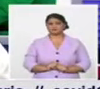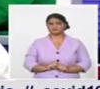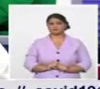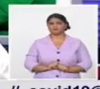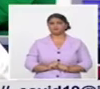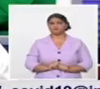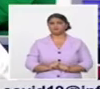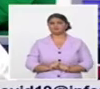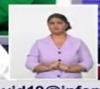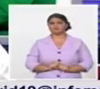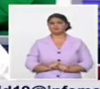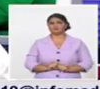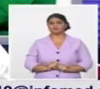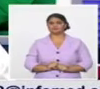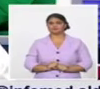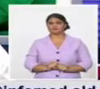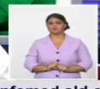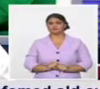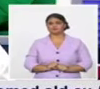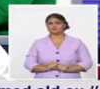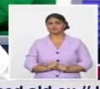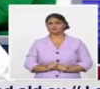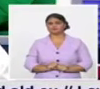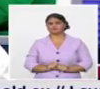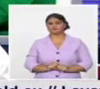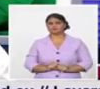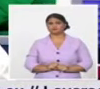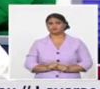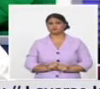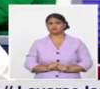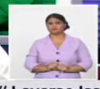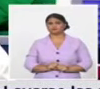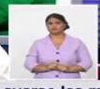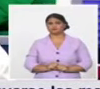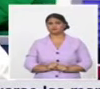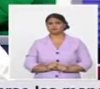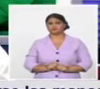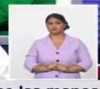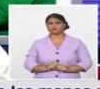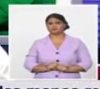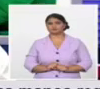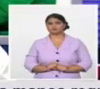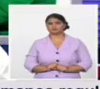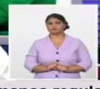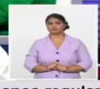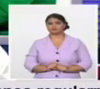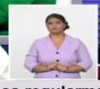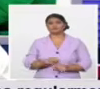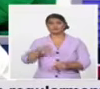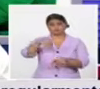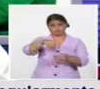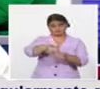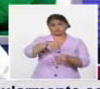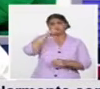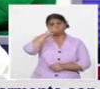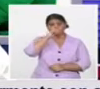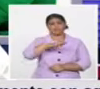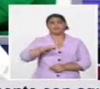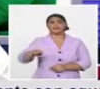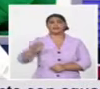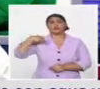En el día de ayer, de los 150 de los casos pediátricos diagnosticados,